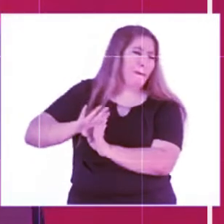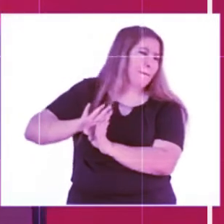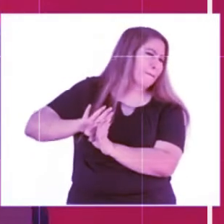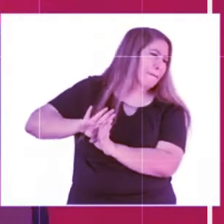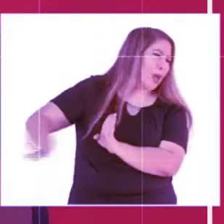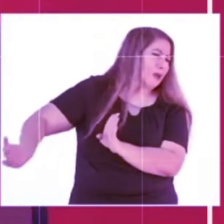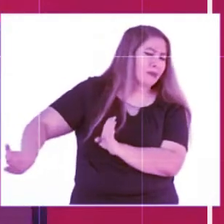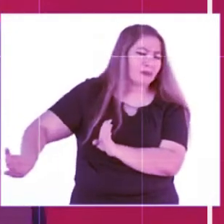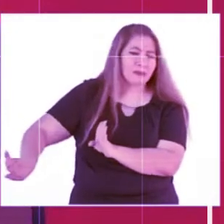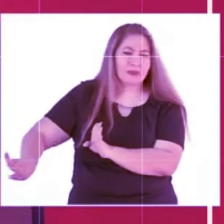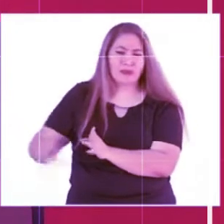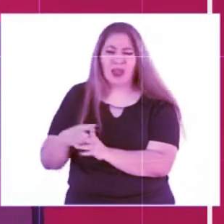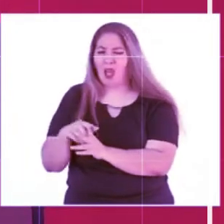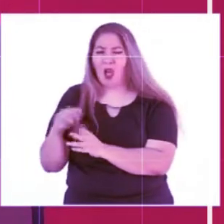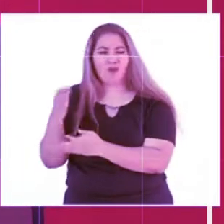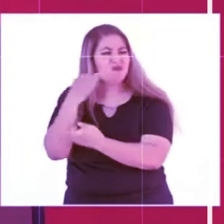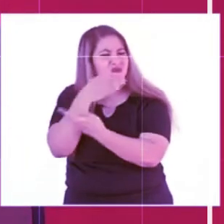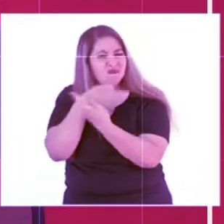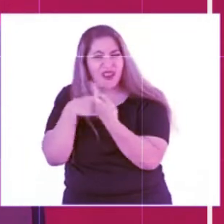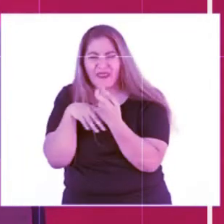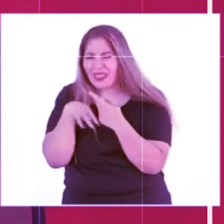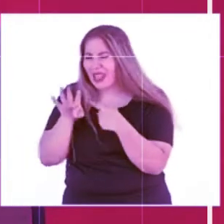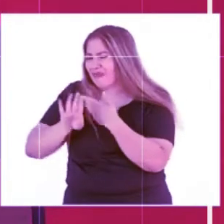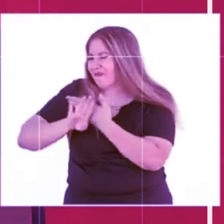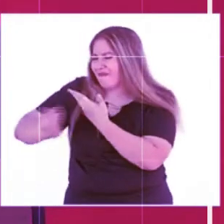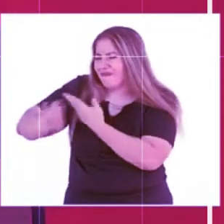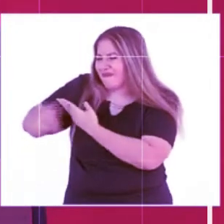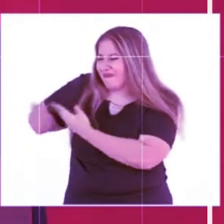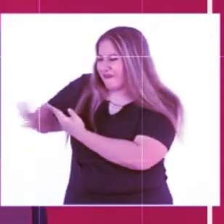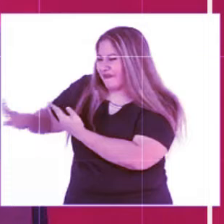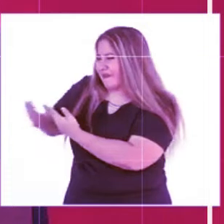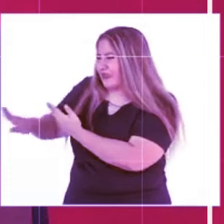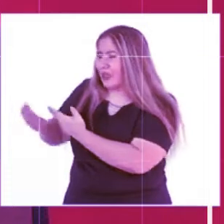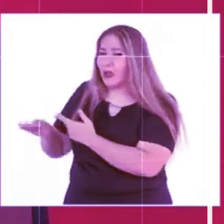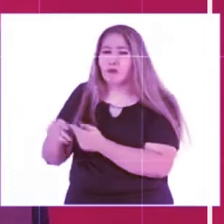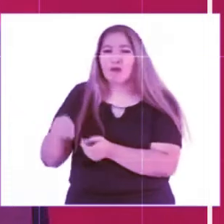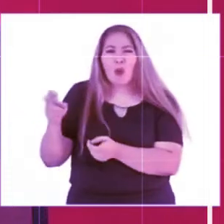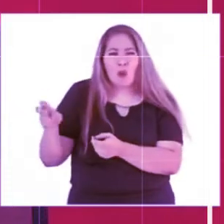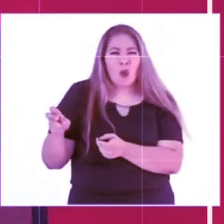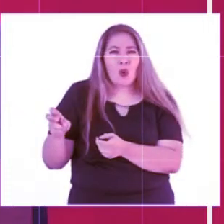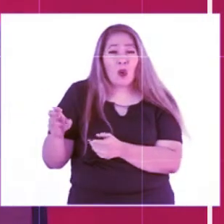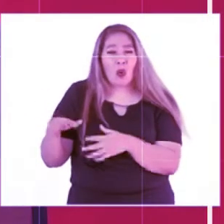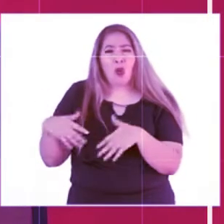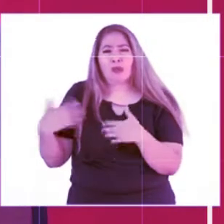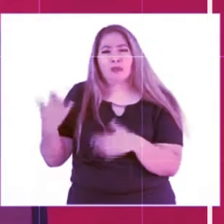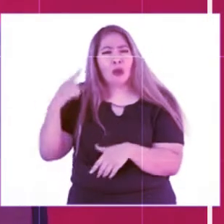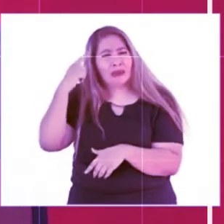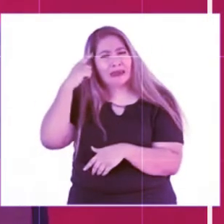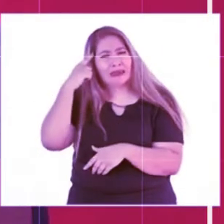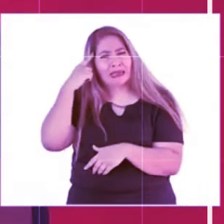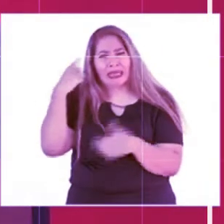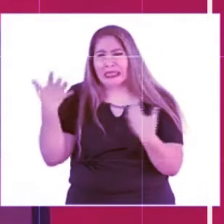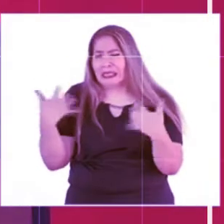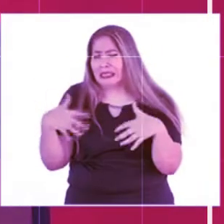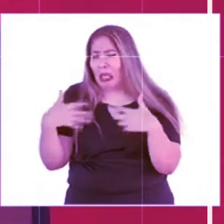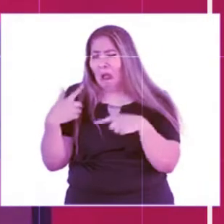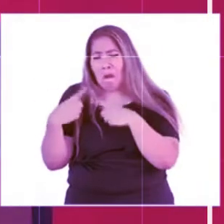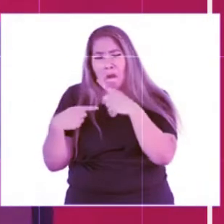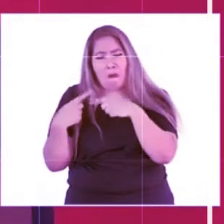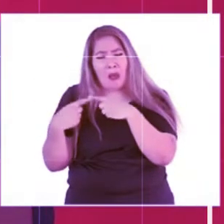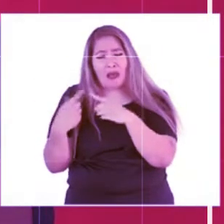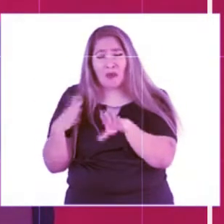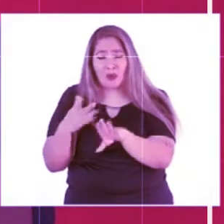evitarse por todos los medios, por sus terribles locuras y